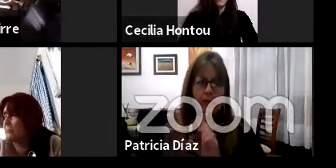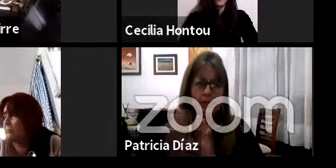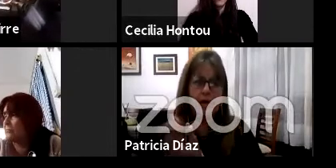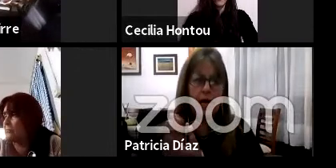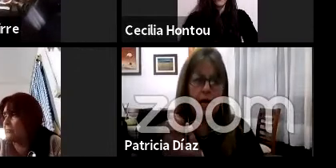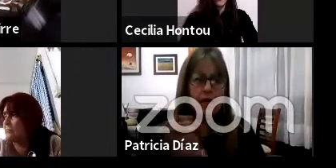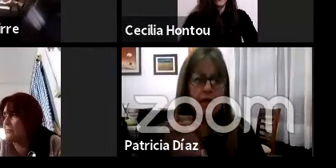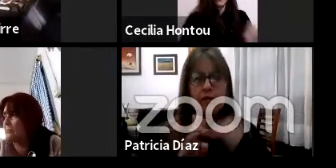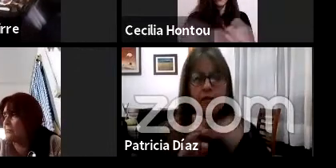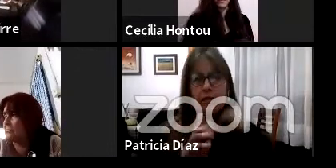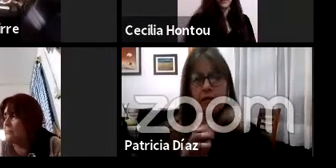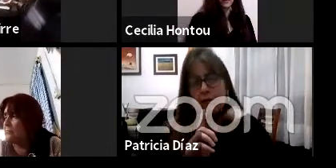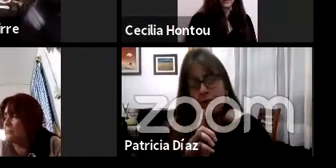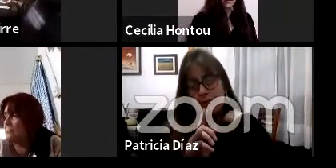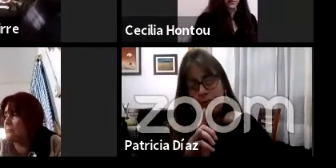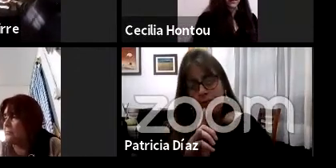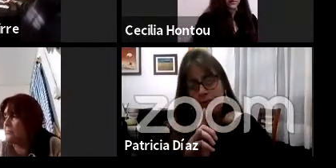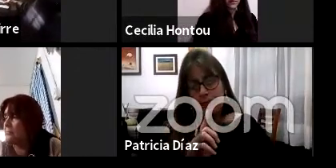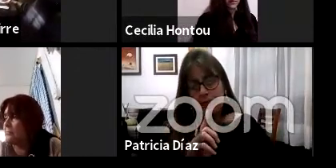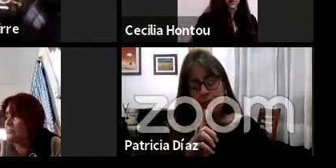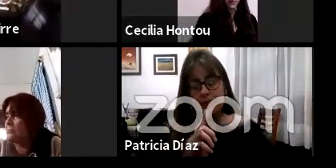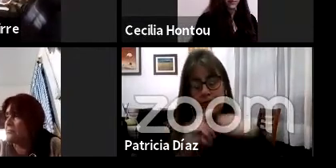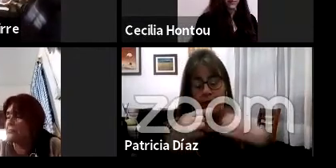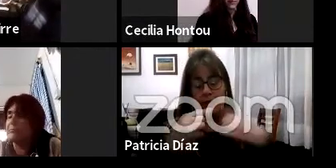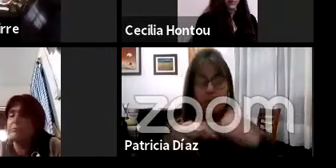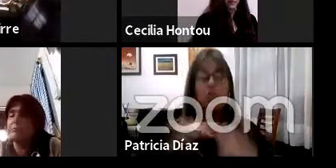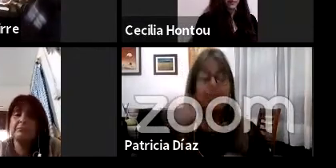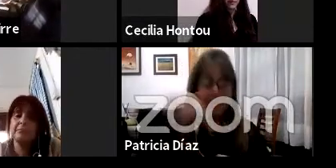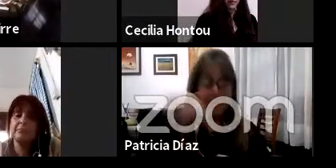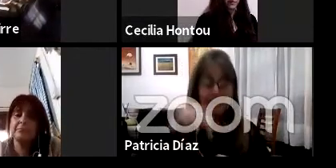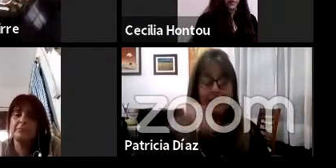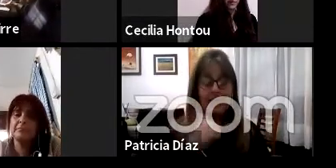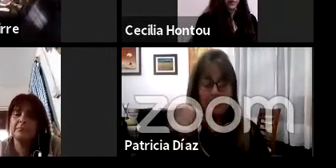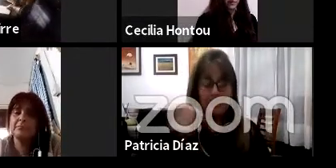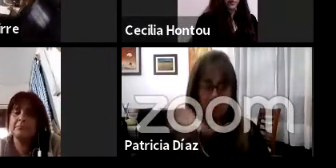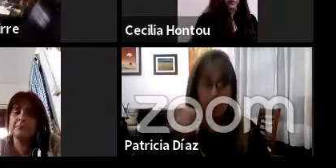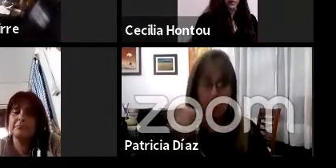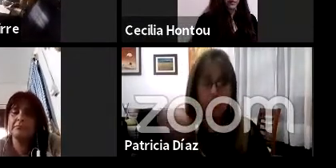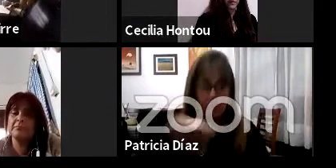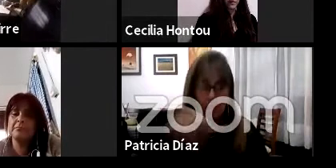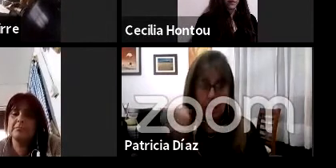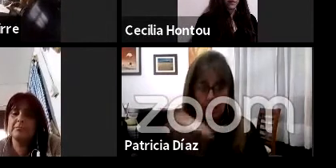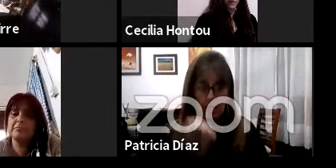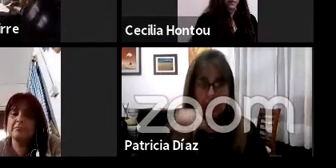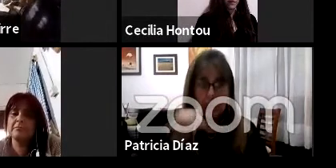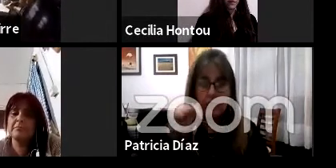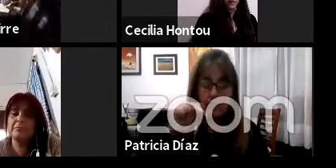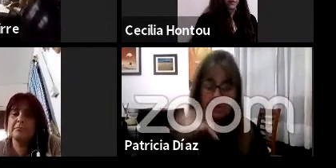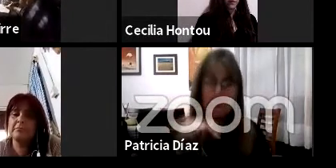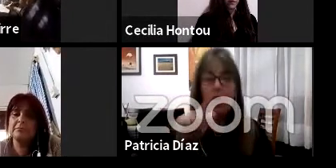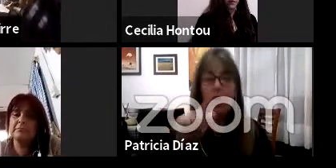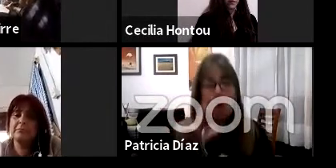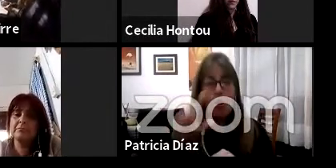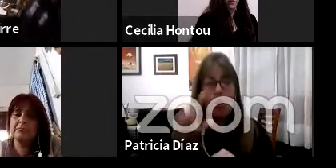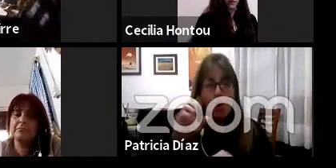creo que es importante, y tal vez sería bueno que Lourdes dejaras algún dato en el